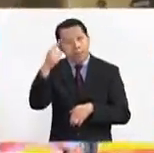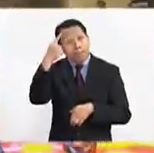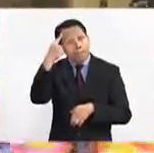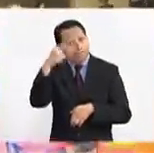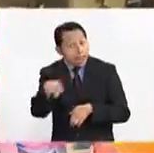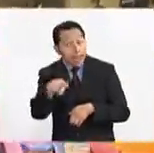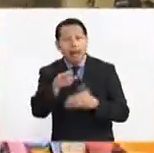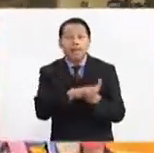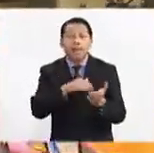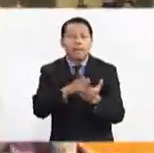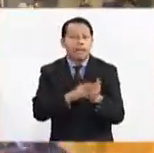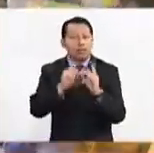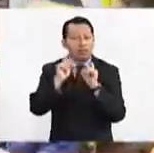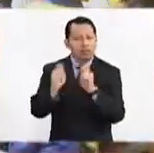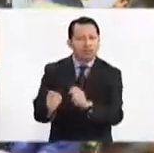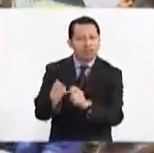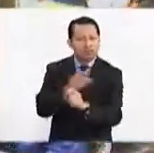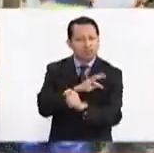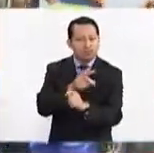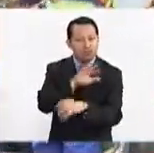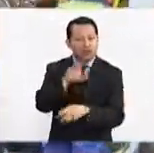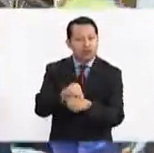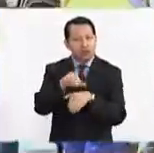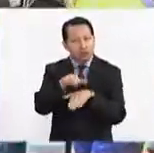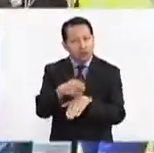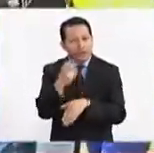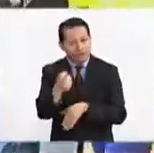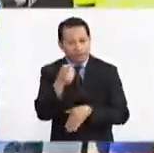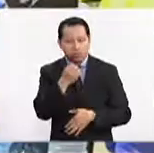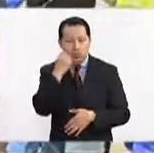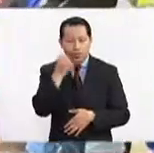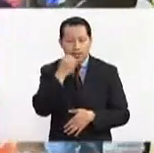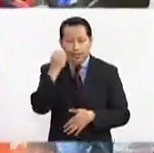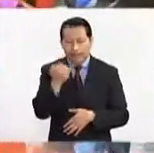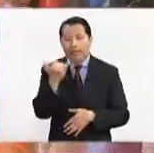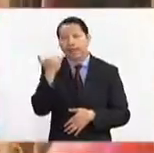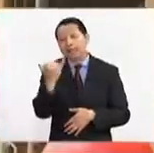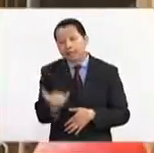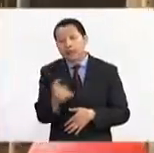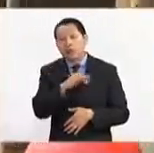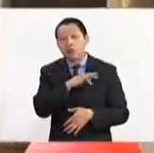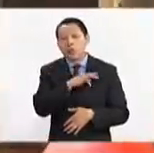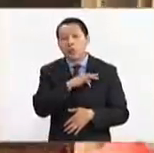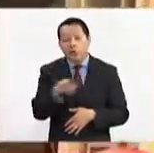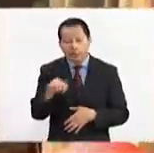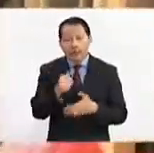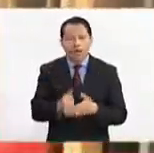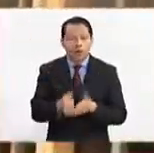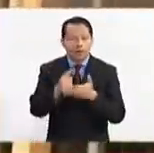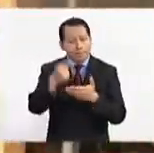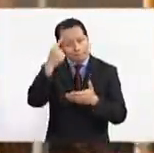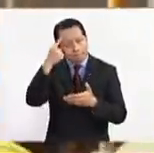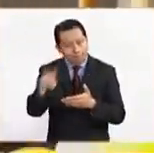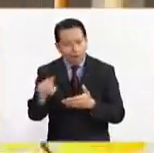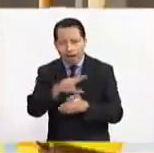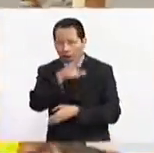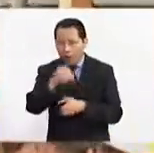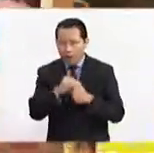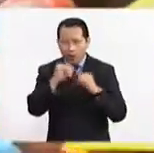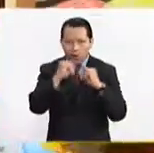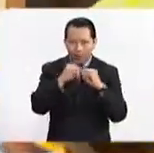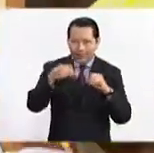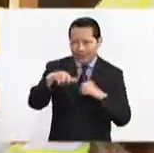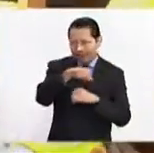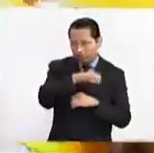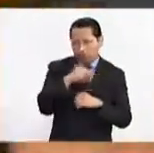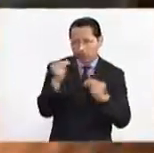toda la documentación que ha requerido relacionada con este colegio y coadyuvar en la misma manera con todas las instancias que